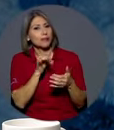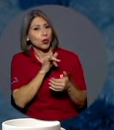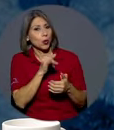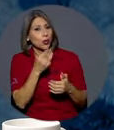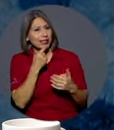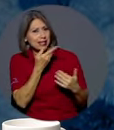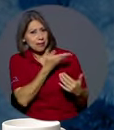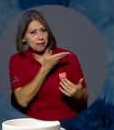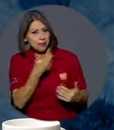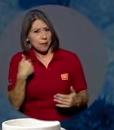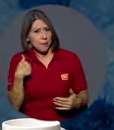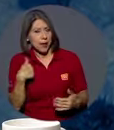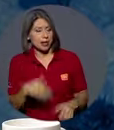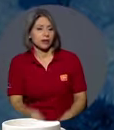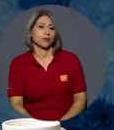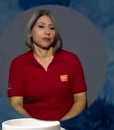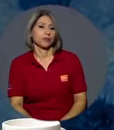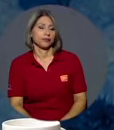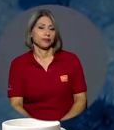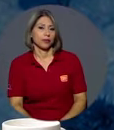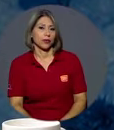le decía Marino ahora en la pausa.